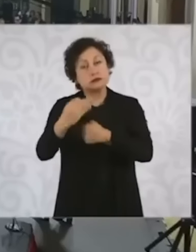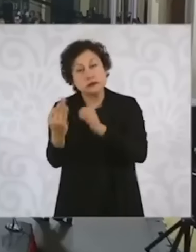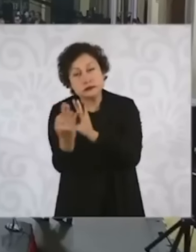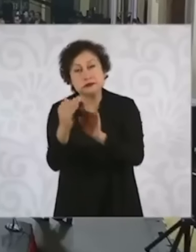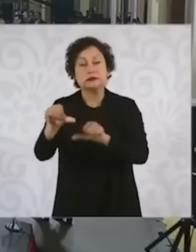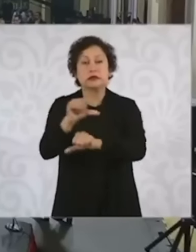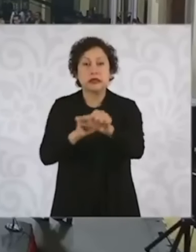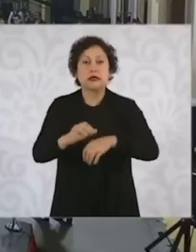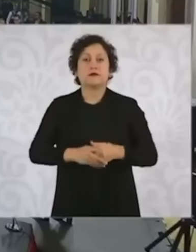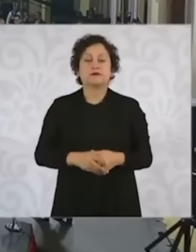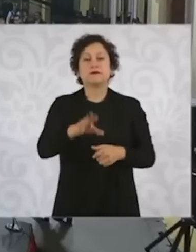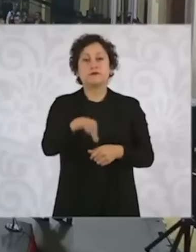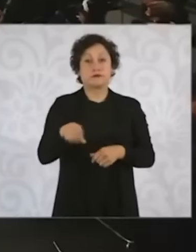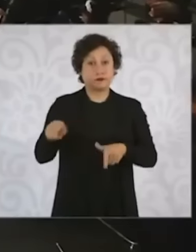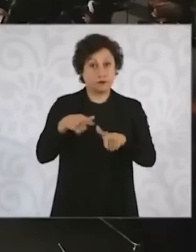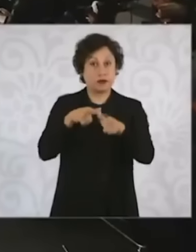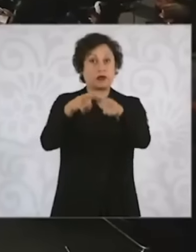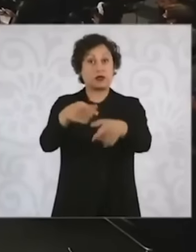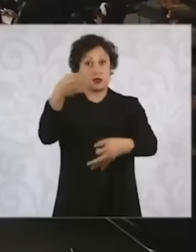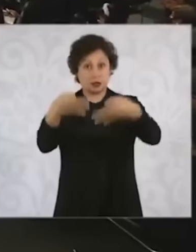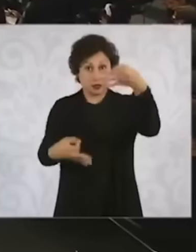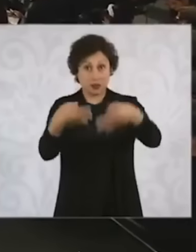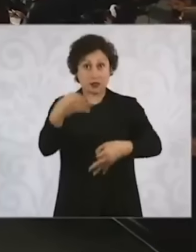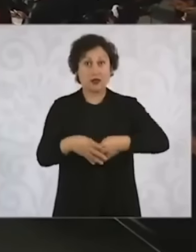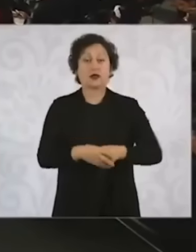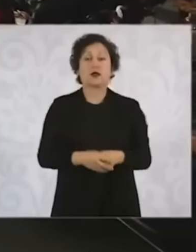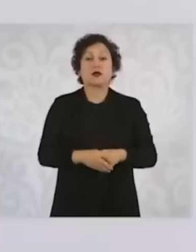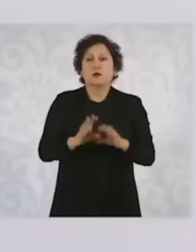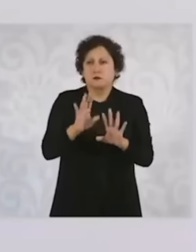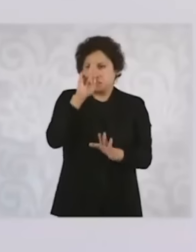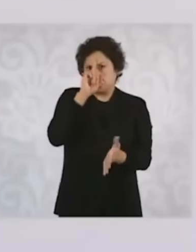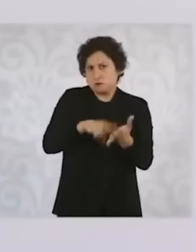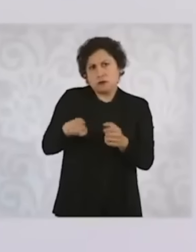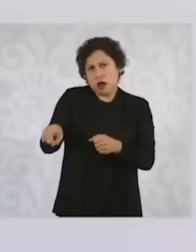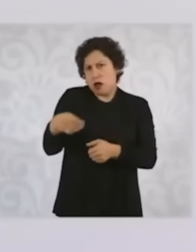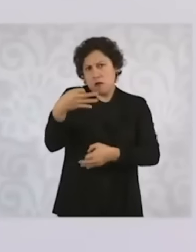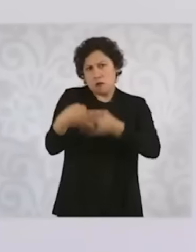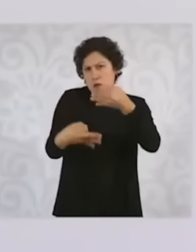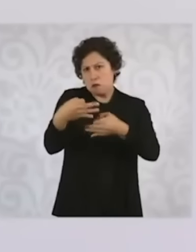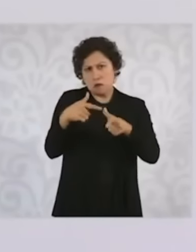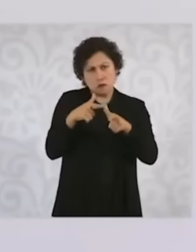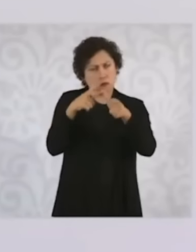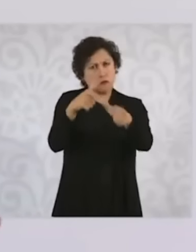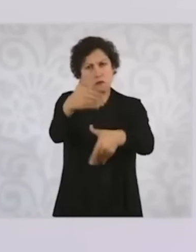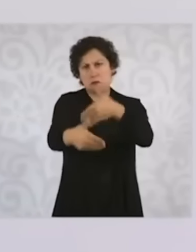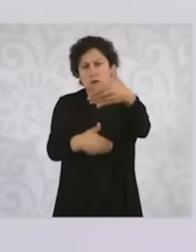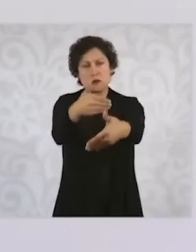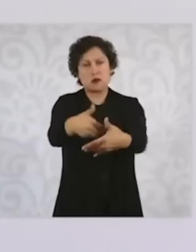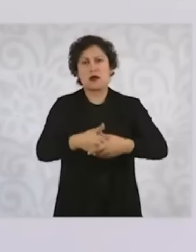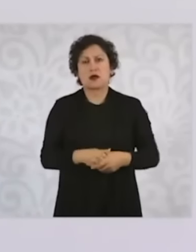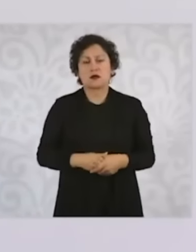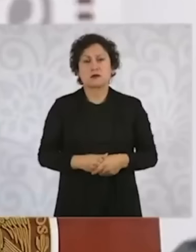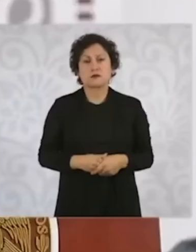seguiría con su proceso e investigación entiendo que ese proceso continúa pero eh eh